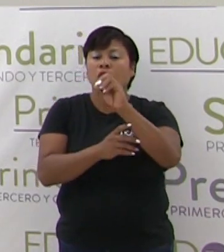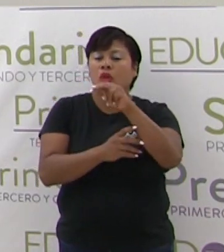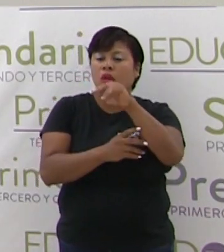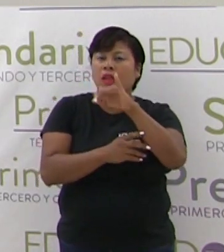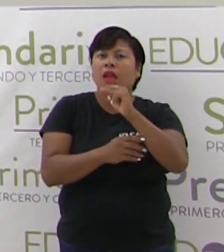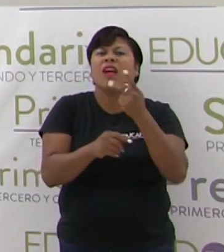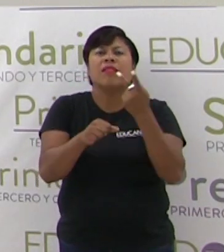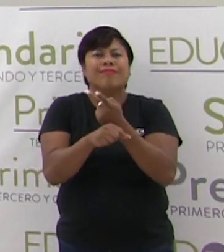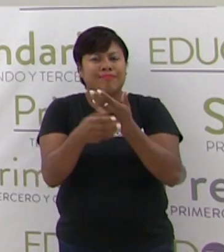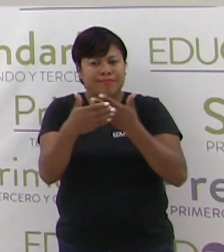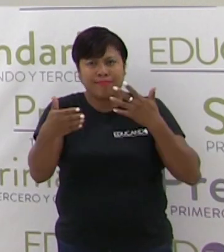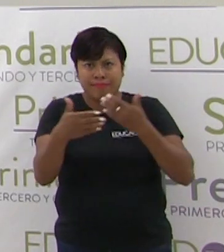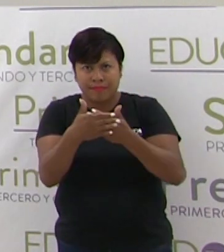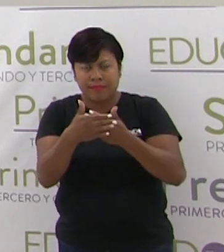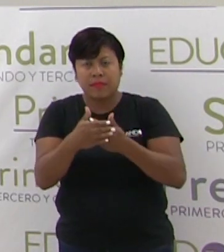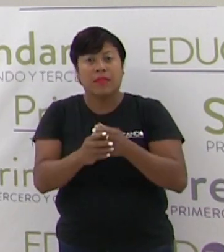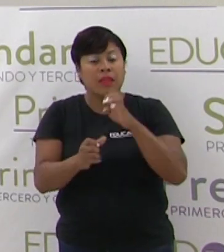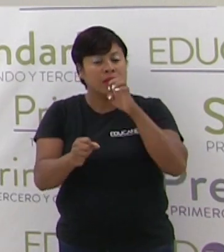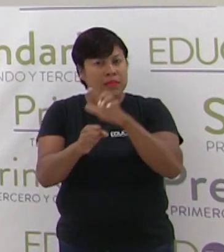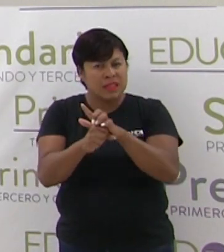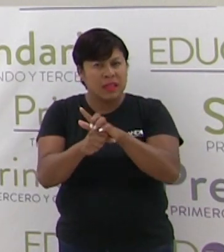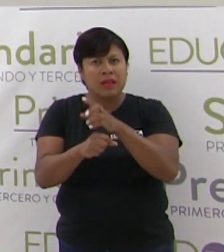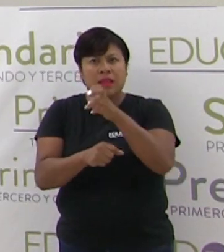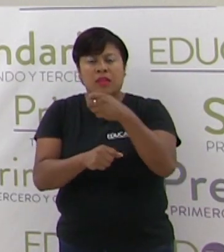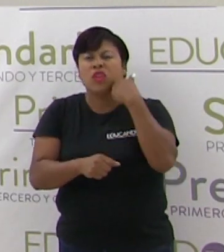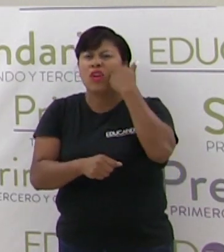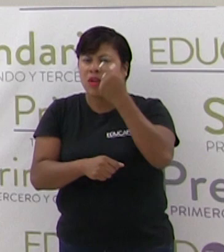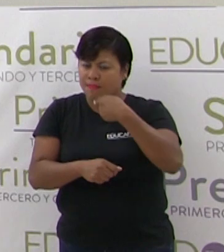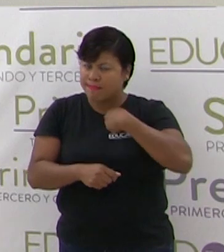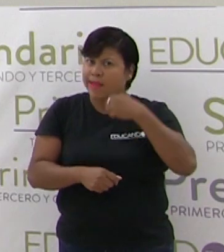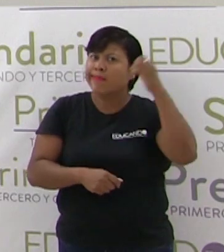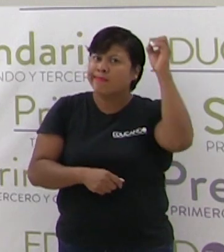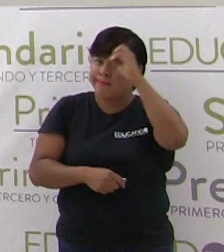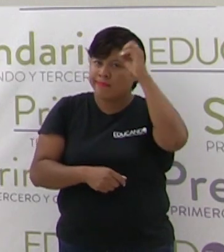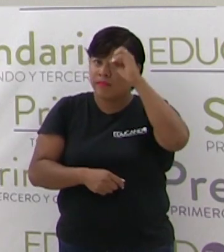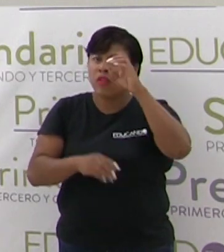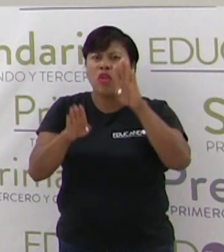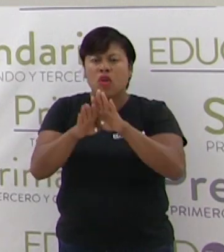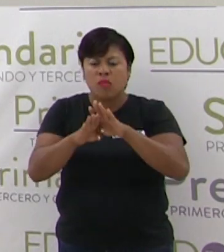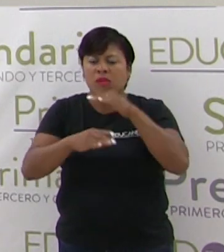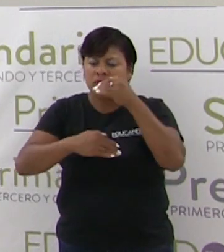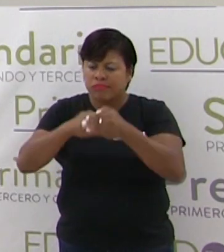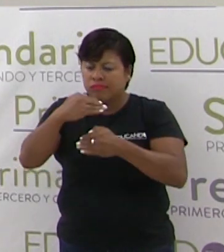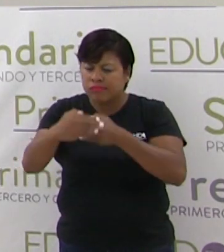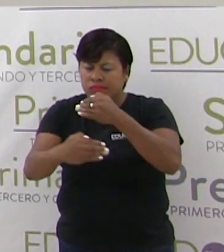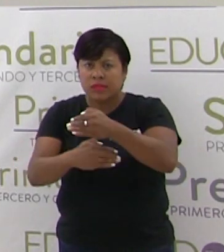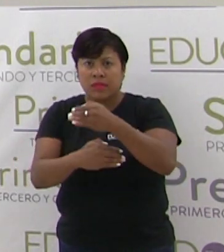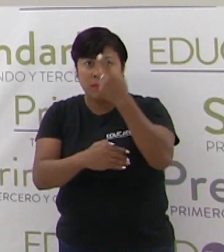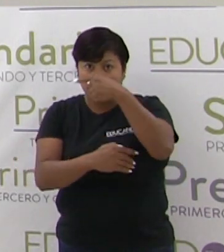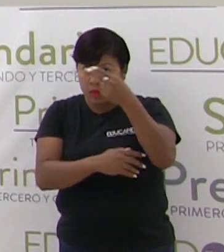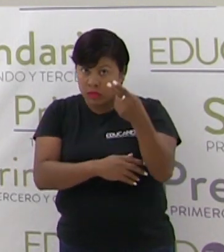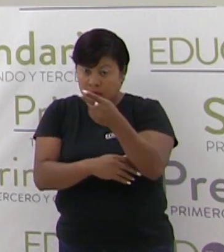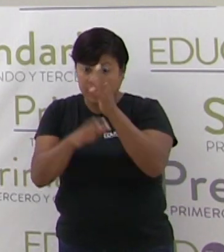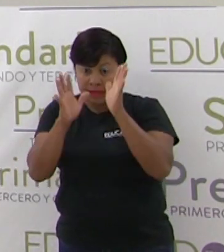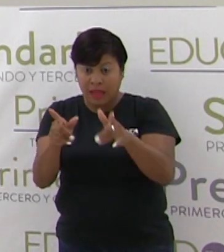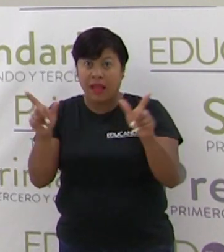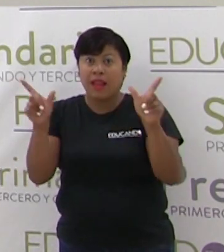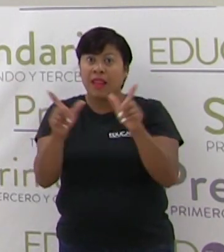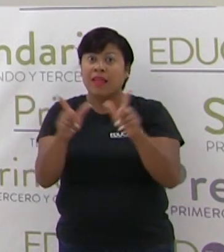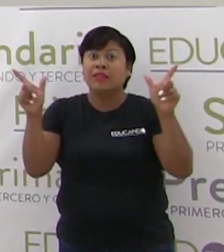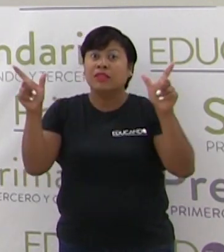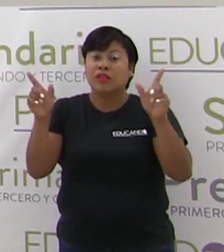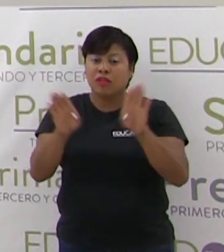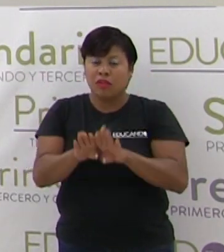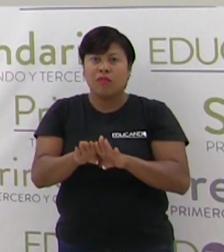un suceso. En específico, les voy a sugerir algunos pasos para que cuando ustedes ya están